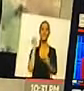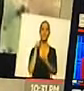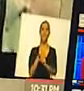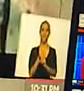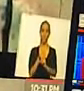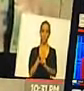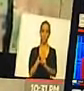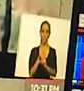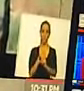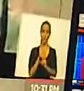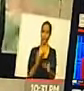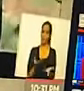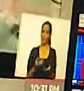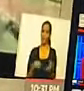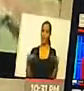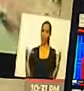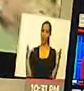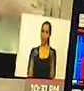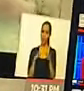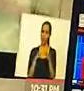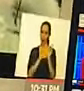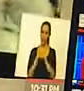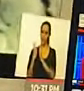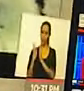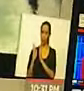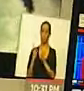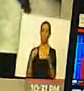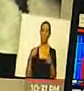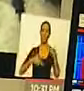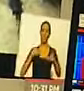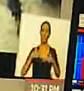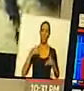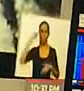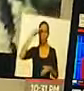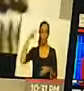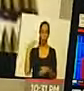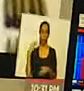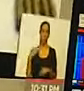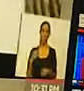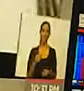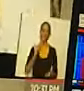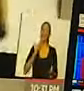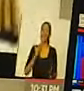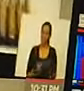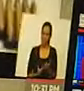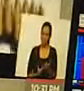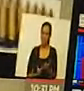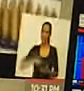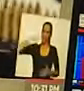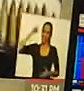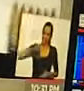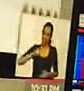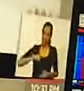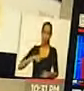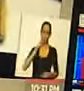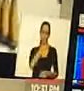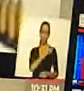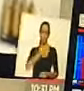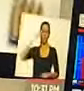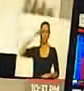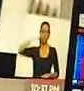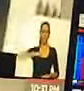la logística de los grupos criminales del ejército de Colombia. Y por eso exigimos a las autoridades militares, policiales o